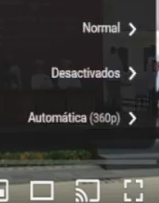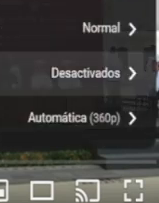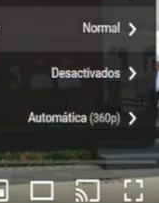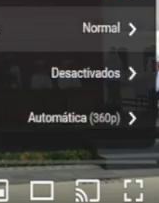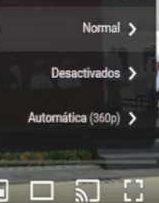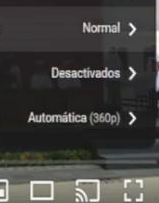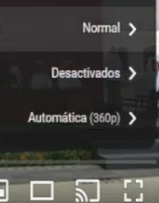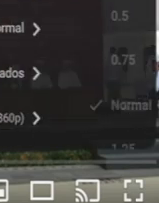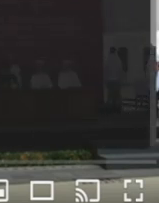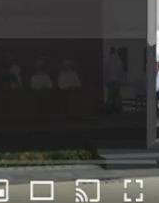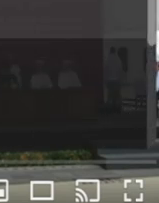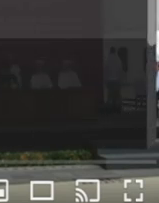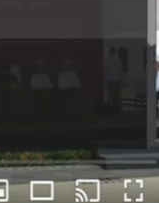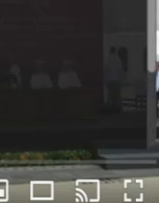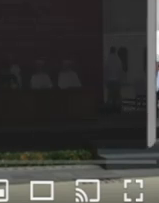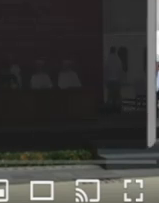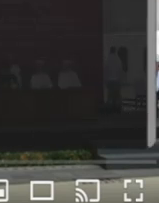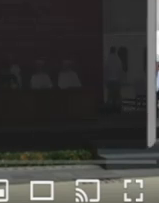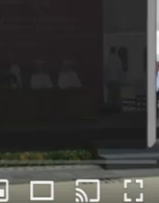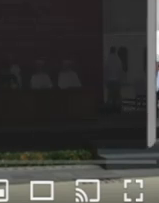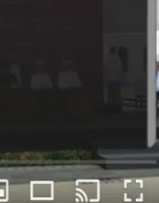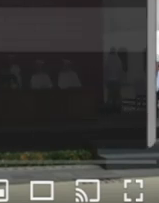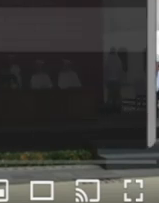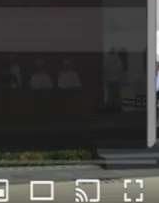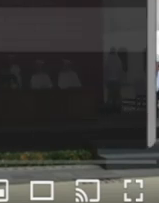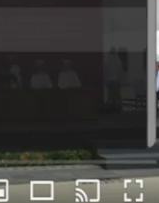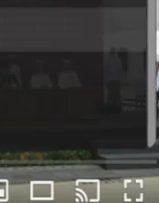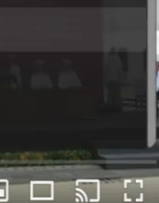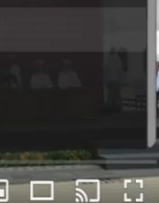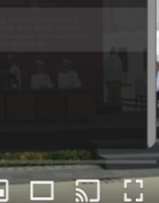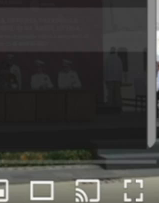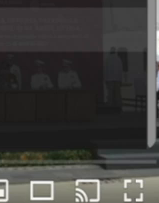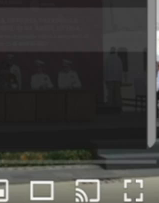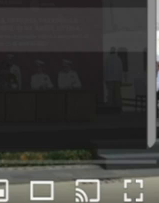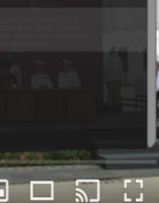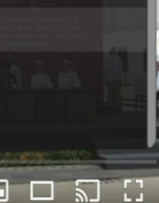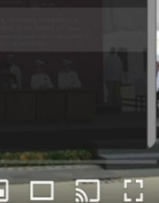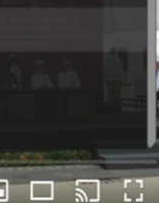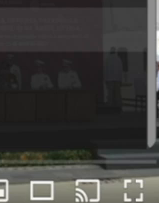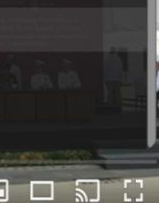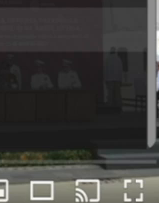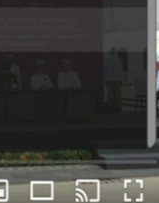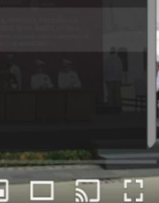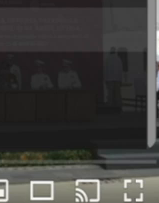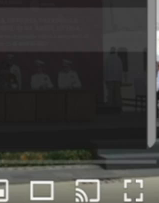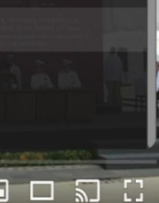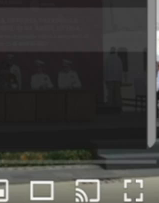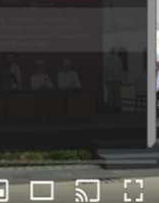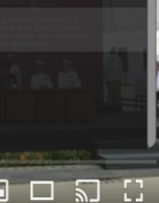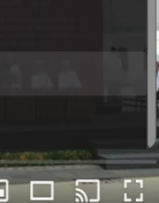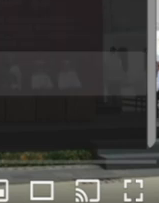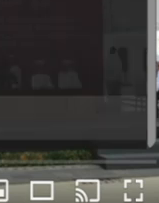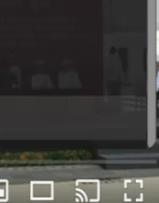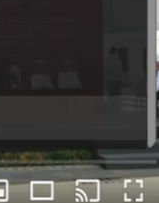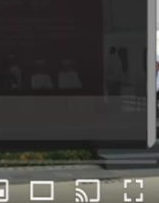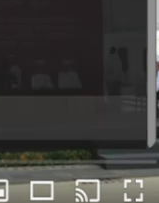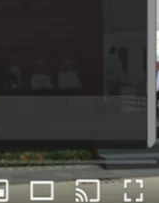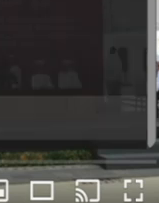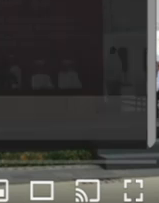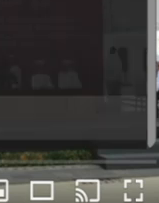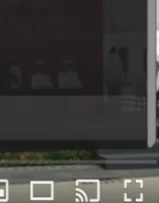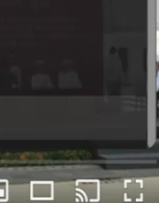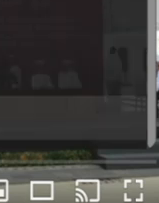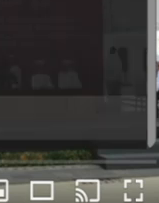una camioneta más grande llenarse el estómago de más y más y más